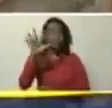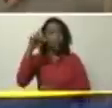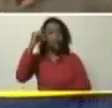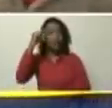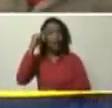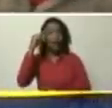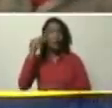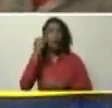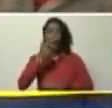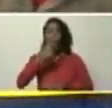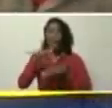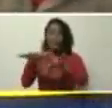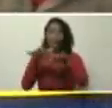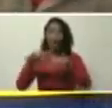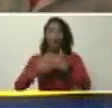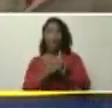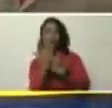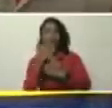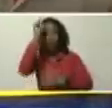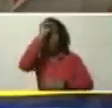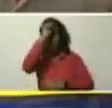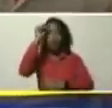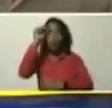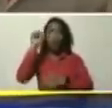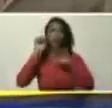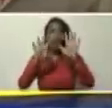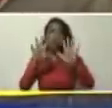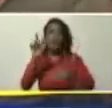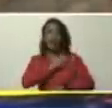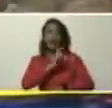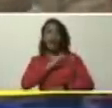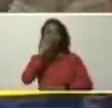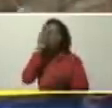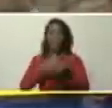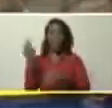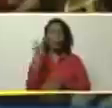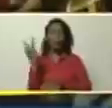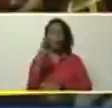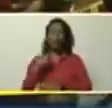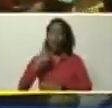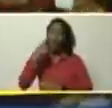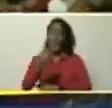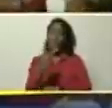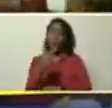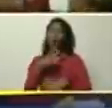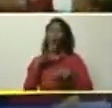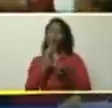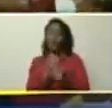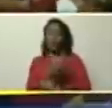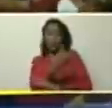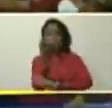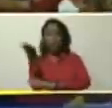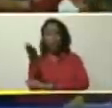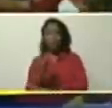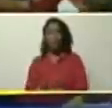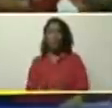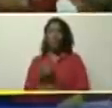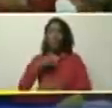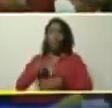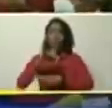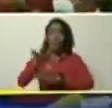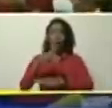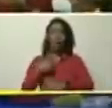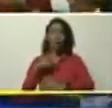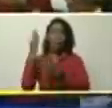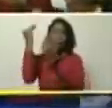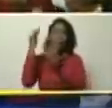días para un bello amanecer. Domingo 9 de enero 2022. Les digo, confío en ustedes. Dejo toda mi